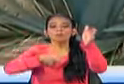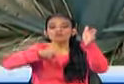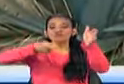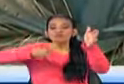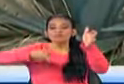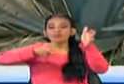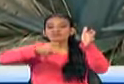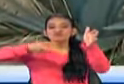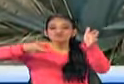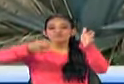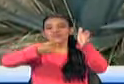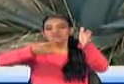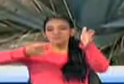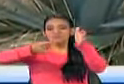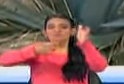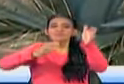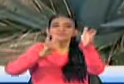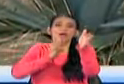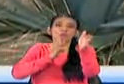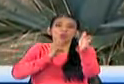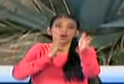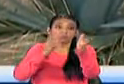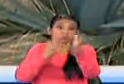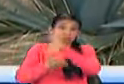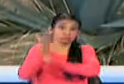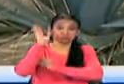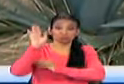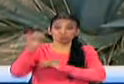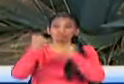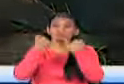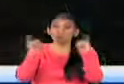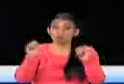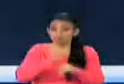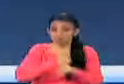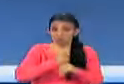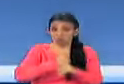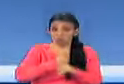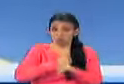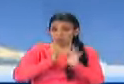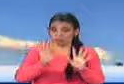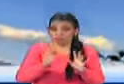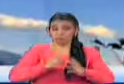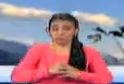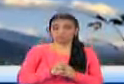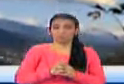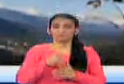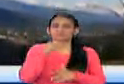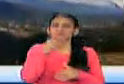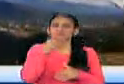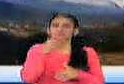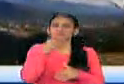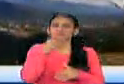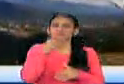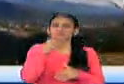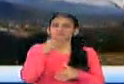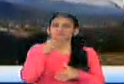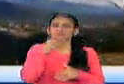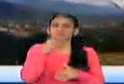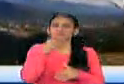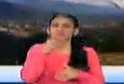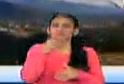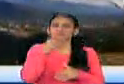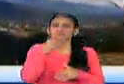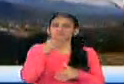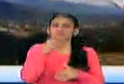entonces el pueblo ancestral tenía idioma propio es hispana este proceso ancestral es toda una ciencia y se